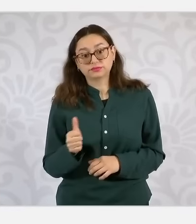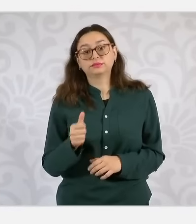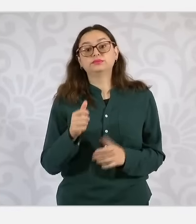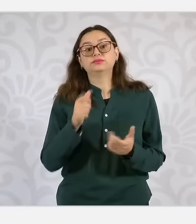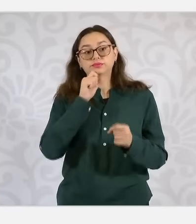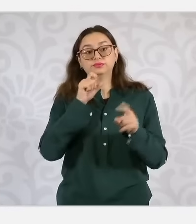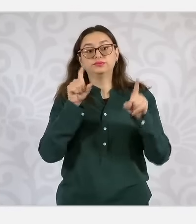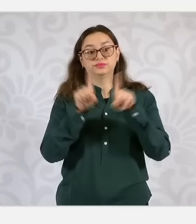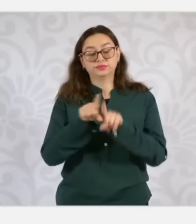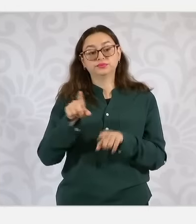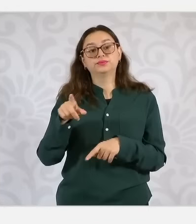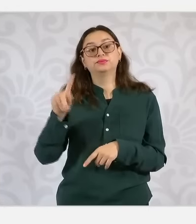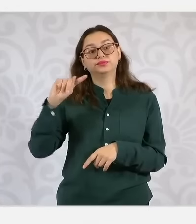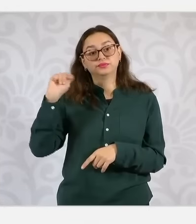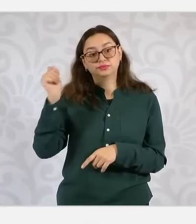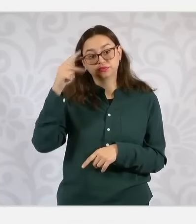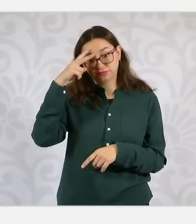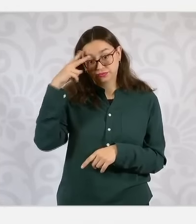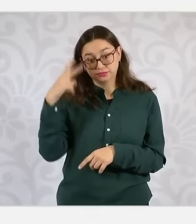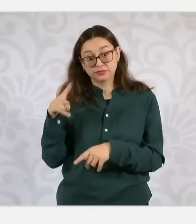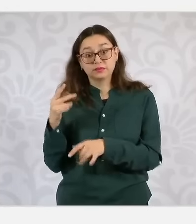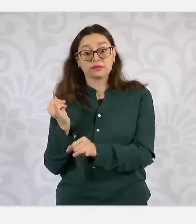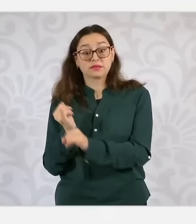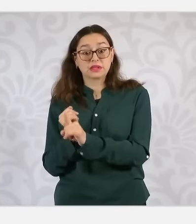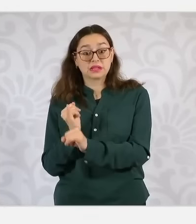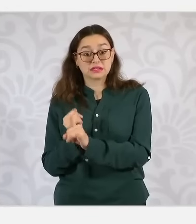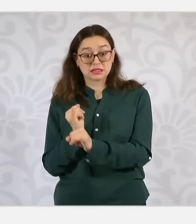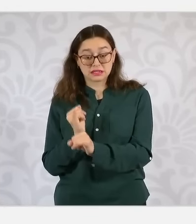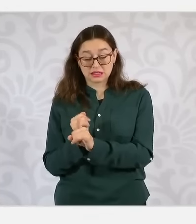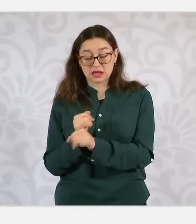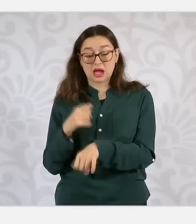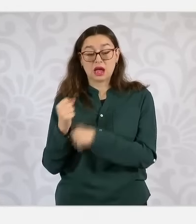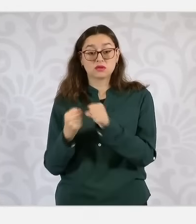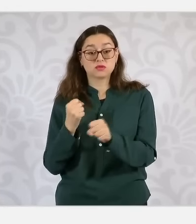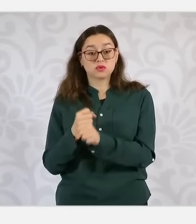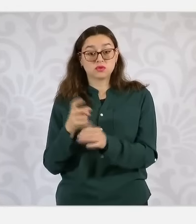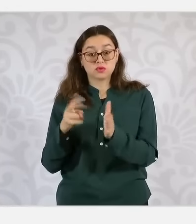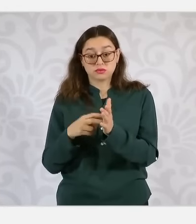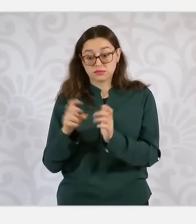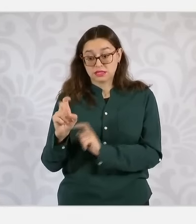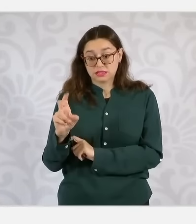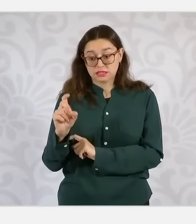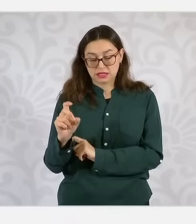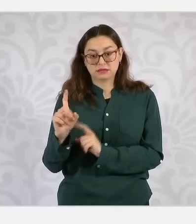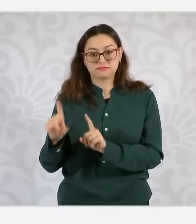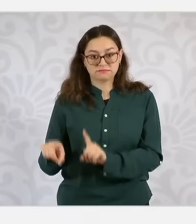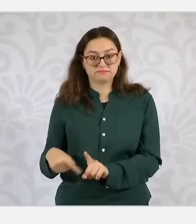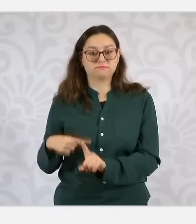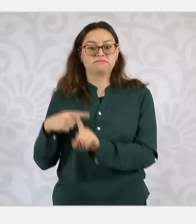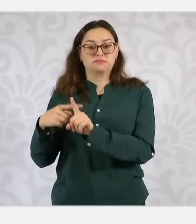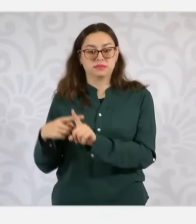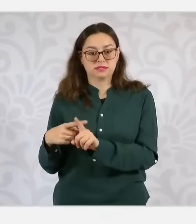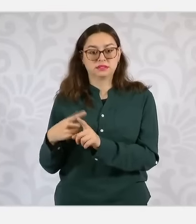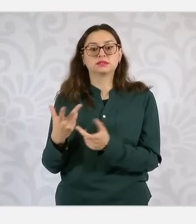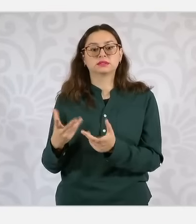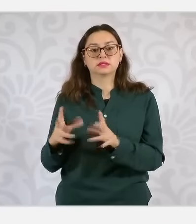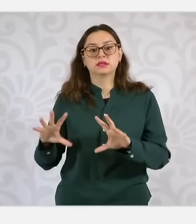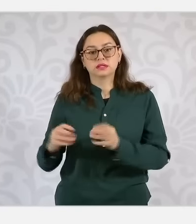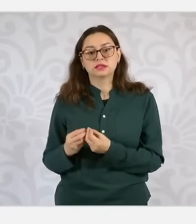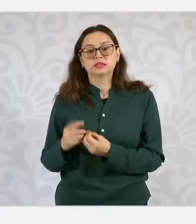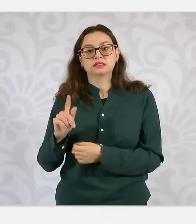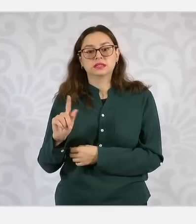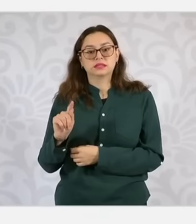no escolarizada y mixta, para el 2030 incrementará de 26,000 a 70,000 estudiantes y en